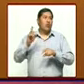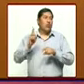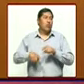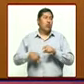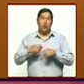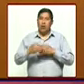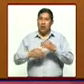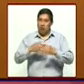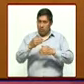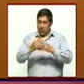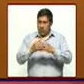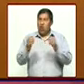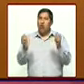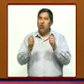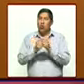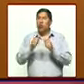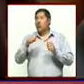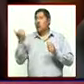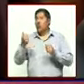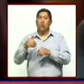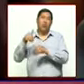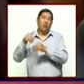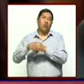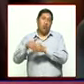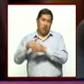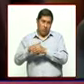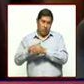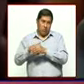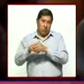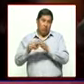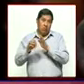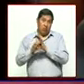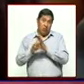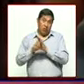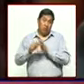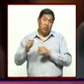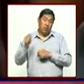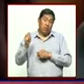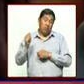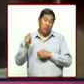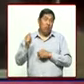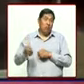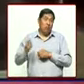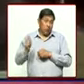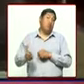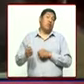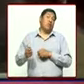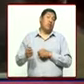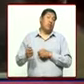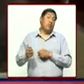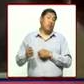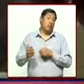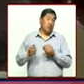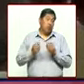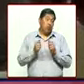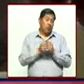puede desarrollarse junto a otro proceso electoral como el referéndum planteado por el presidente de los